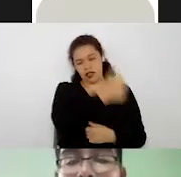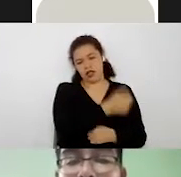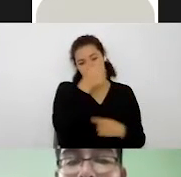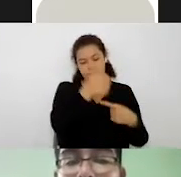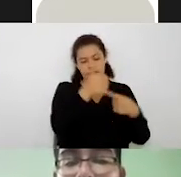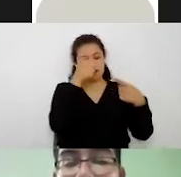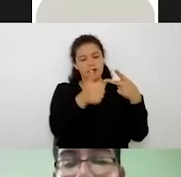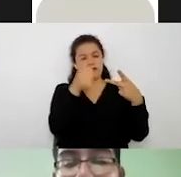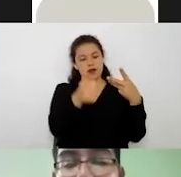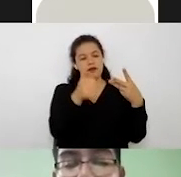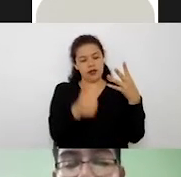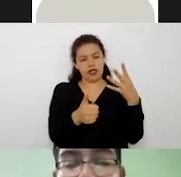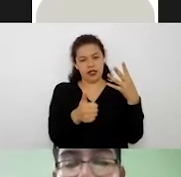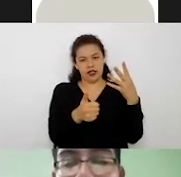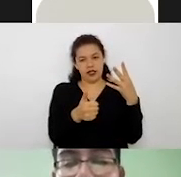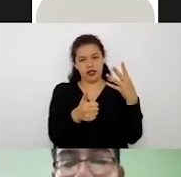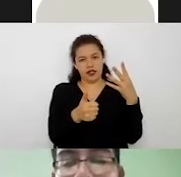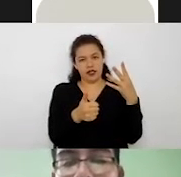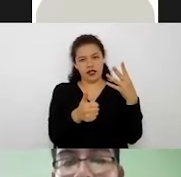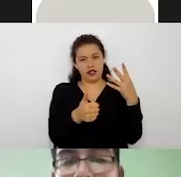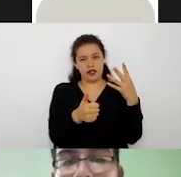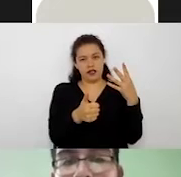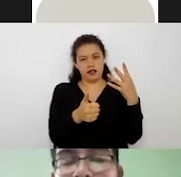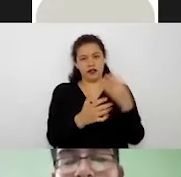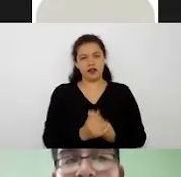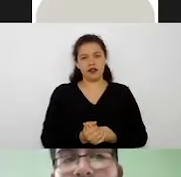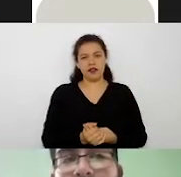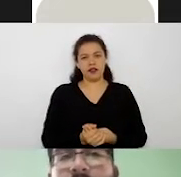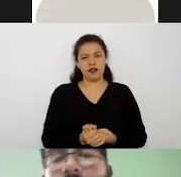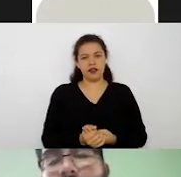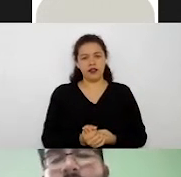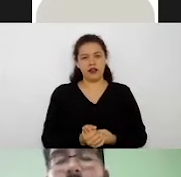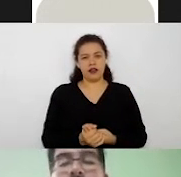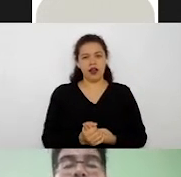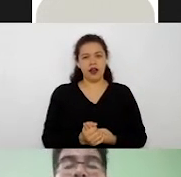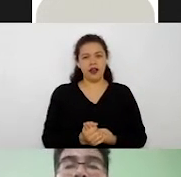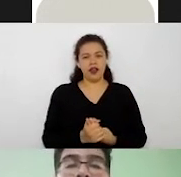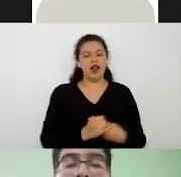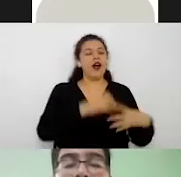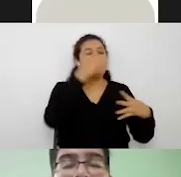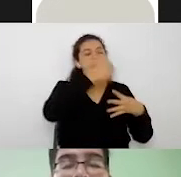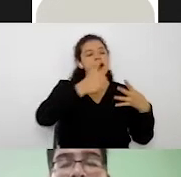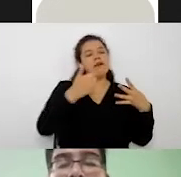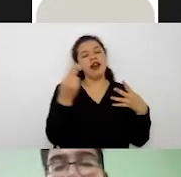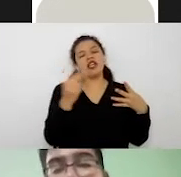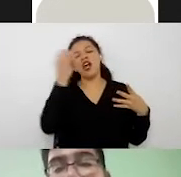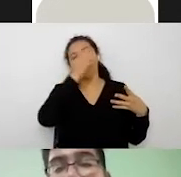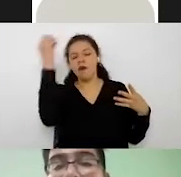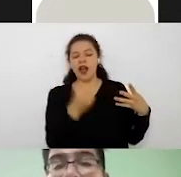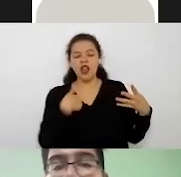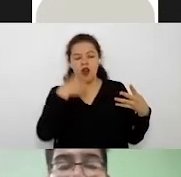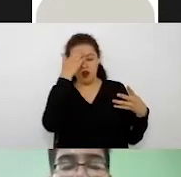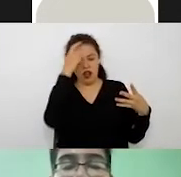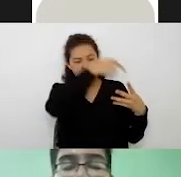de los eh, de las necesidades y de las obligaciones que tiene cada